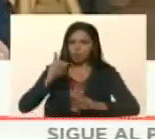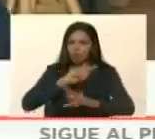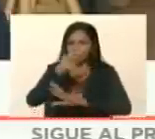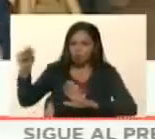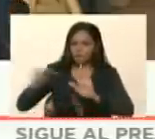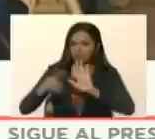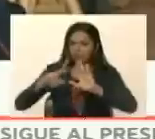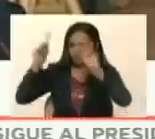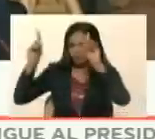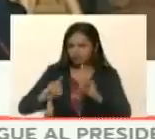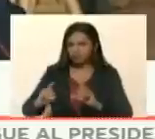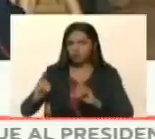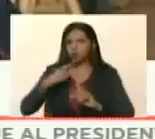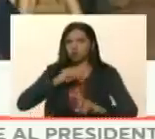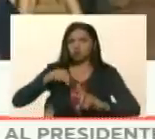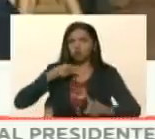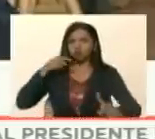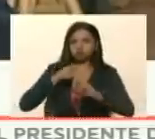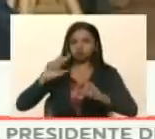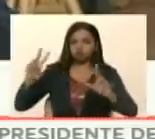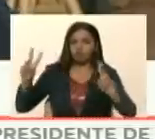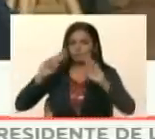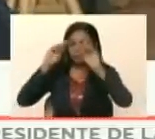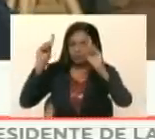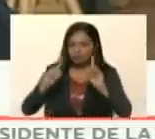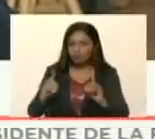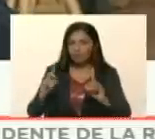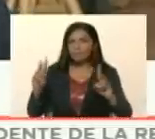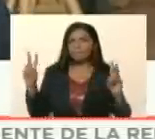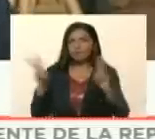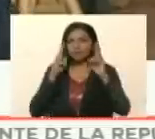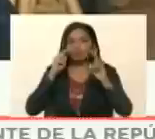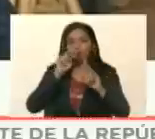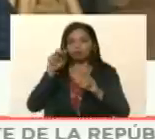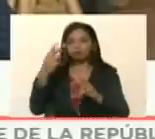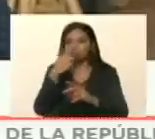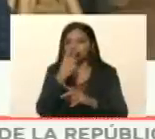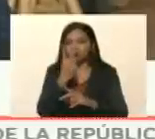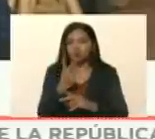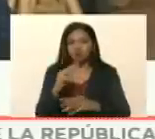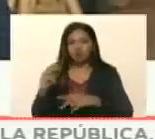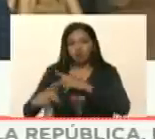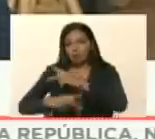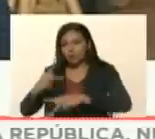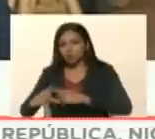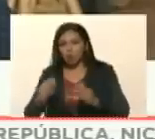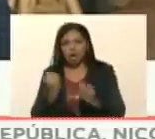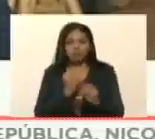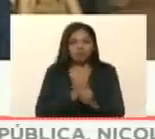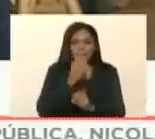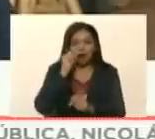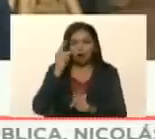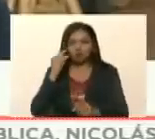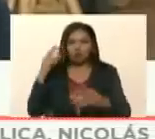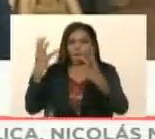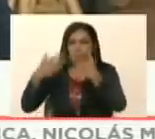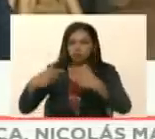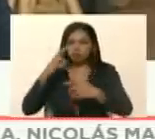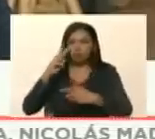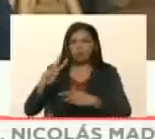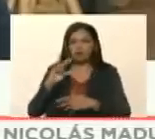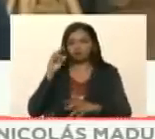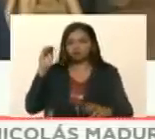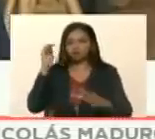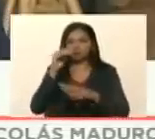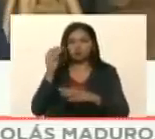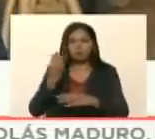y absolutamente, y vamos a vencer. Se lo veo en los ojos a los productores, a los trabajadores, a los empresarios. Se los veo